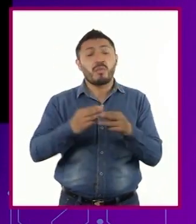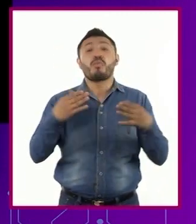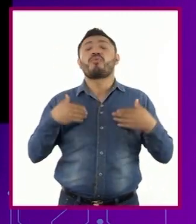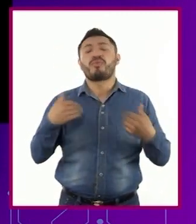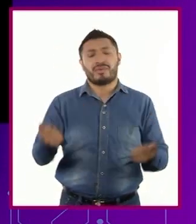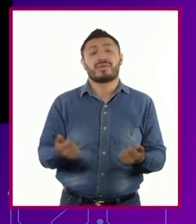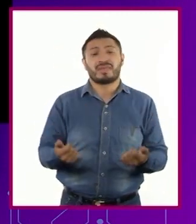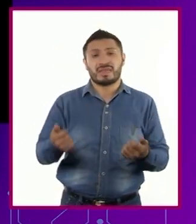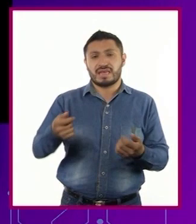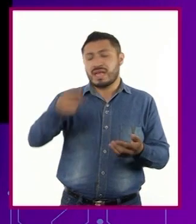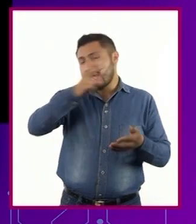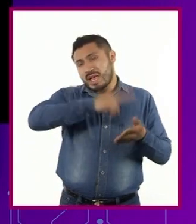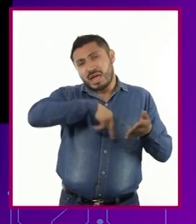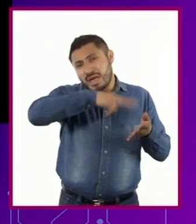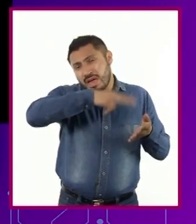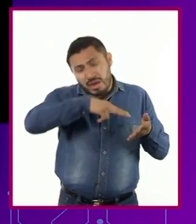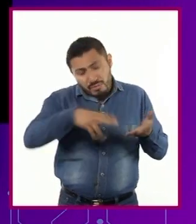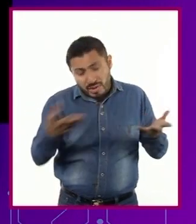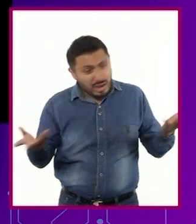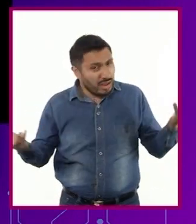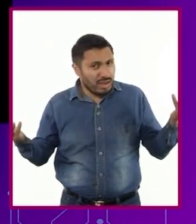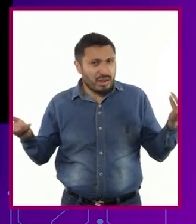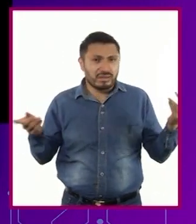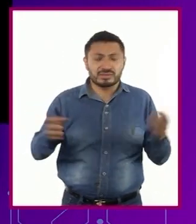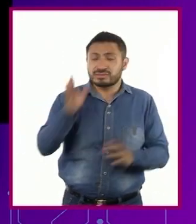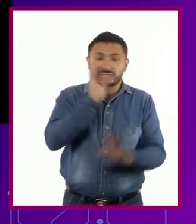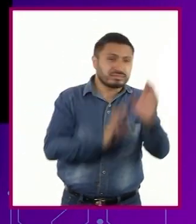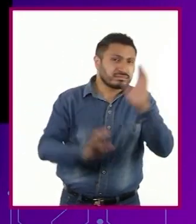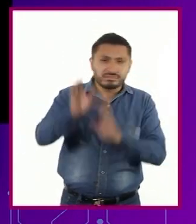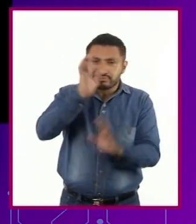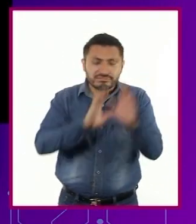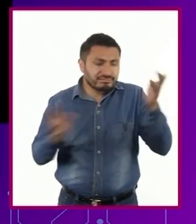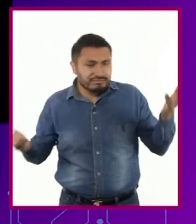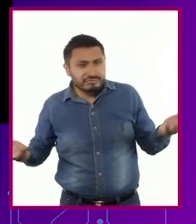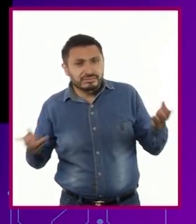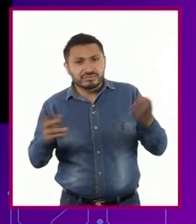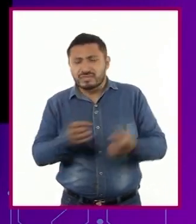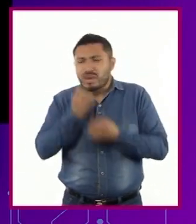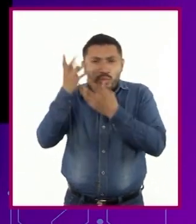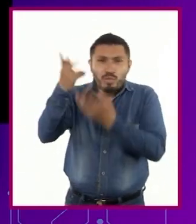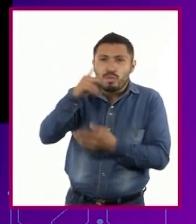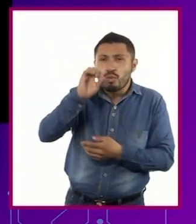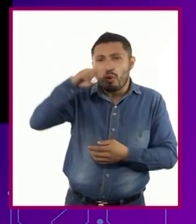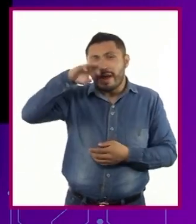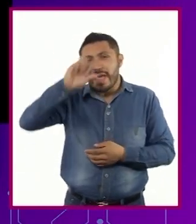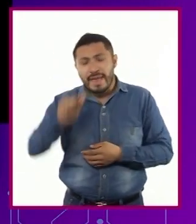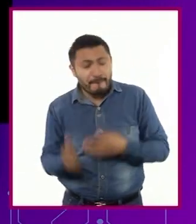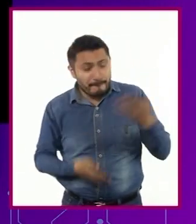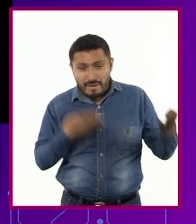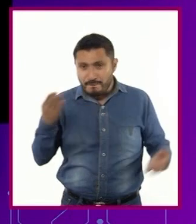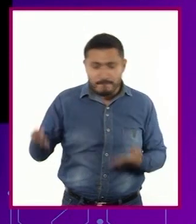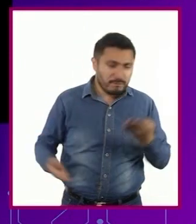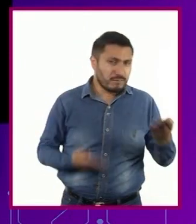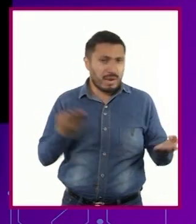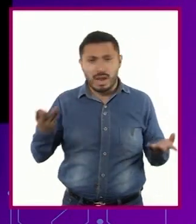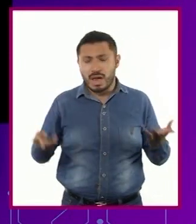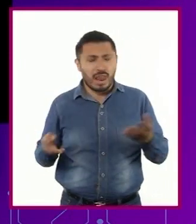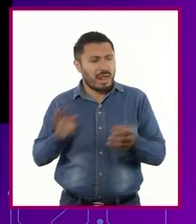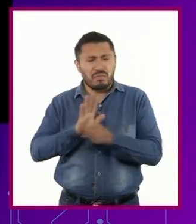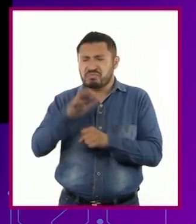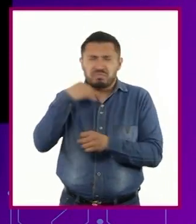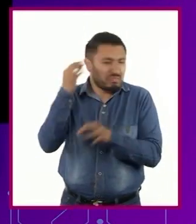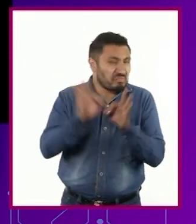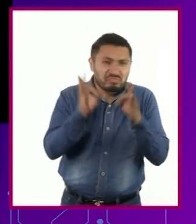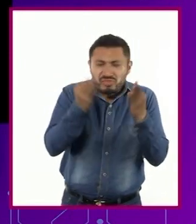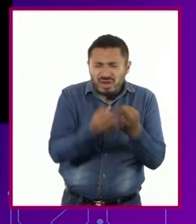ya sea en una pintura, en una canción, en un poema, en un baile, o en cualquier otra